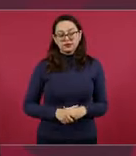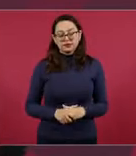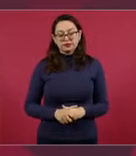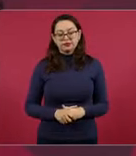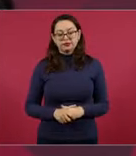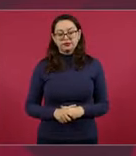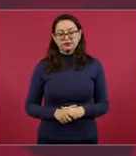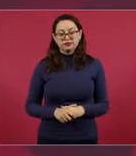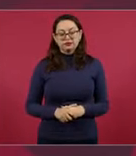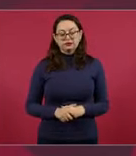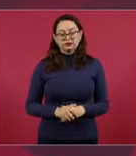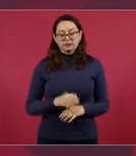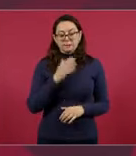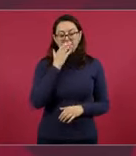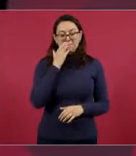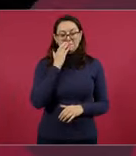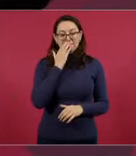Desde